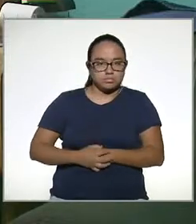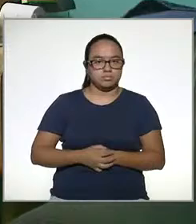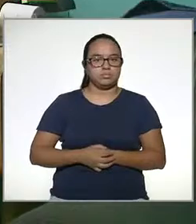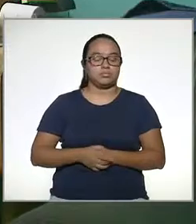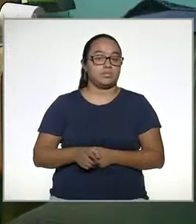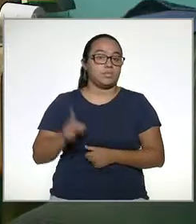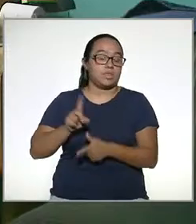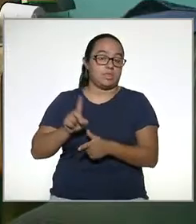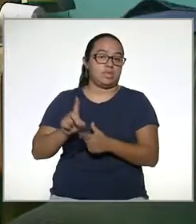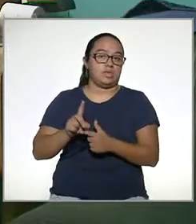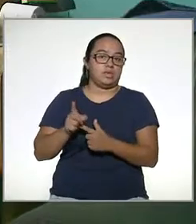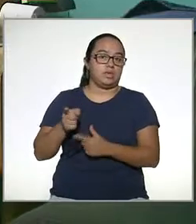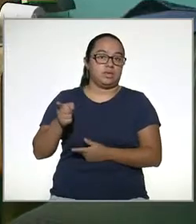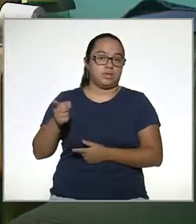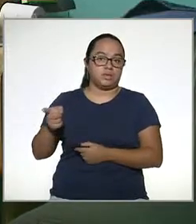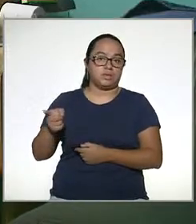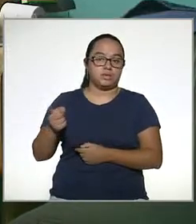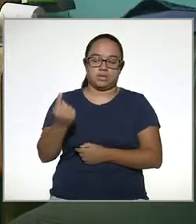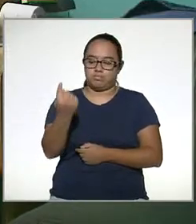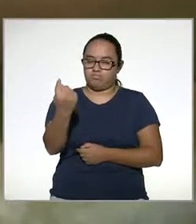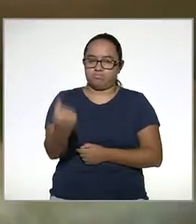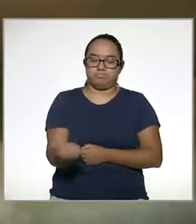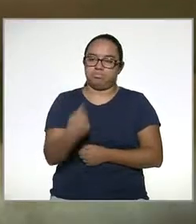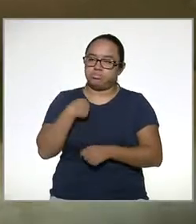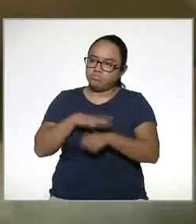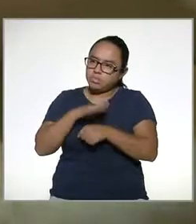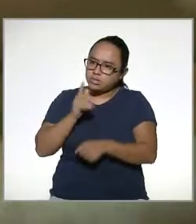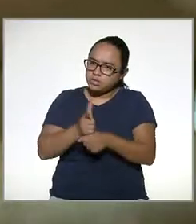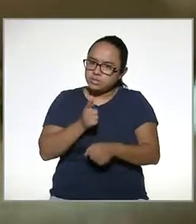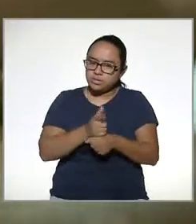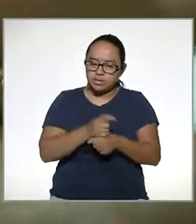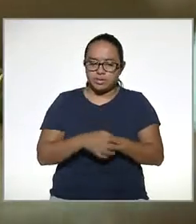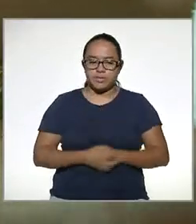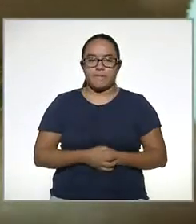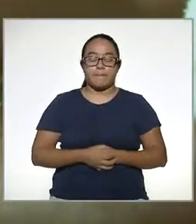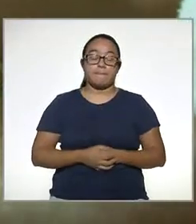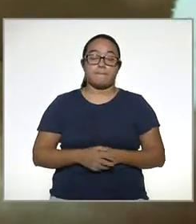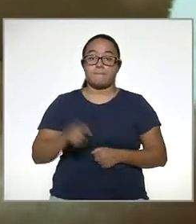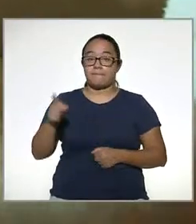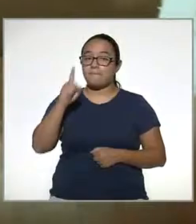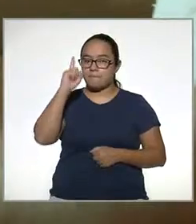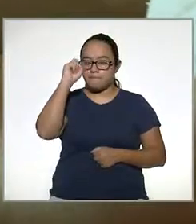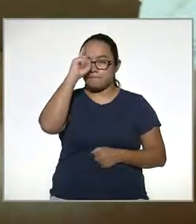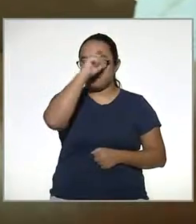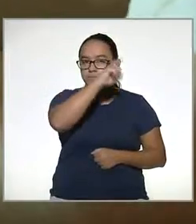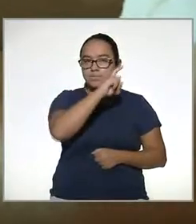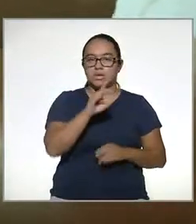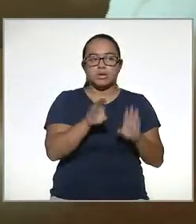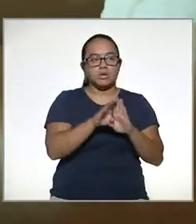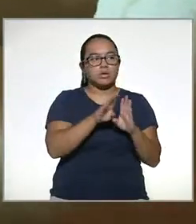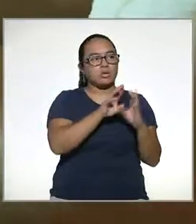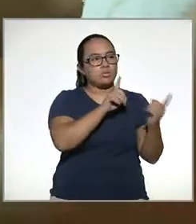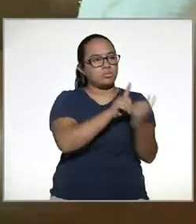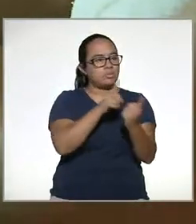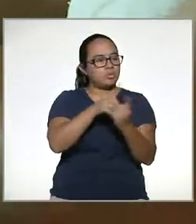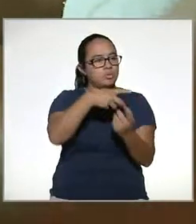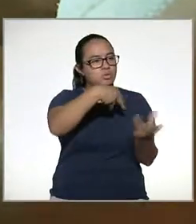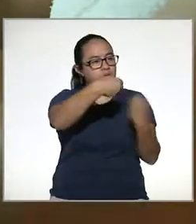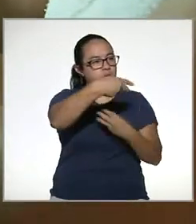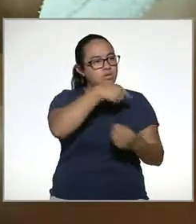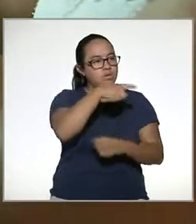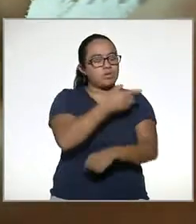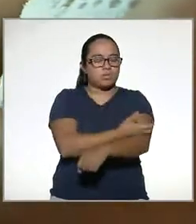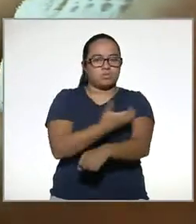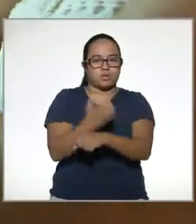desde que era más chico. Le costaba mucho trabajo convivir con sus compañeritos, ¿no?